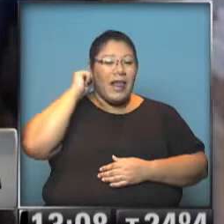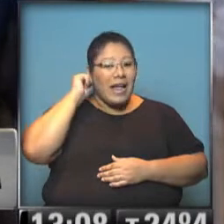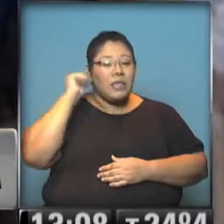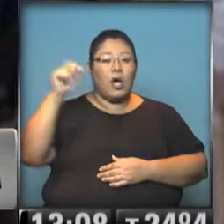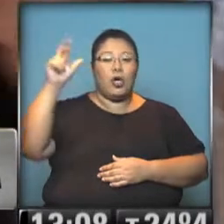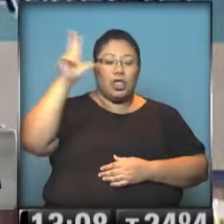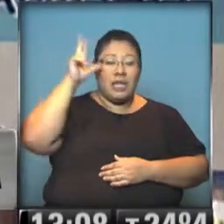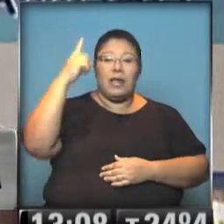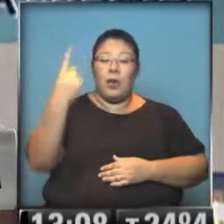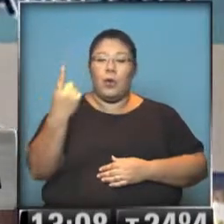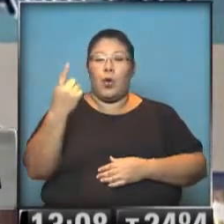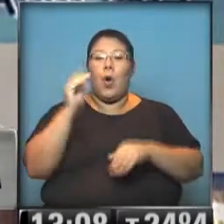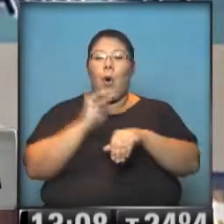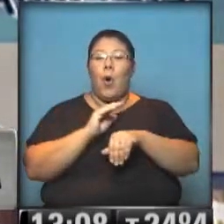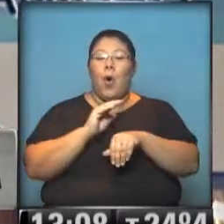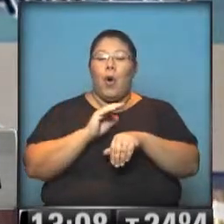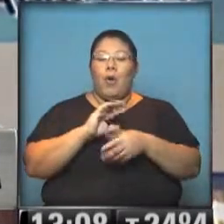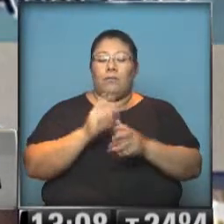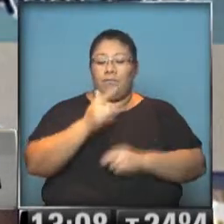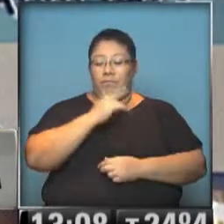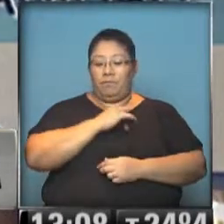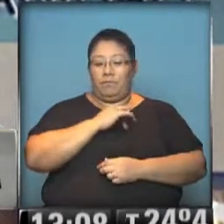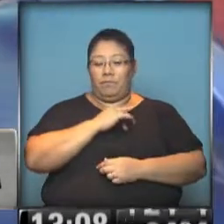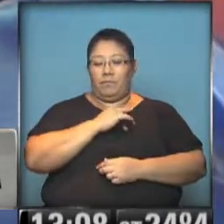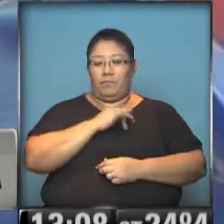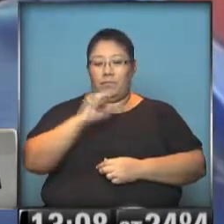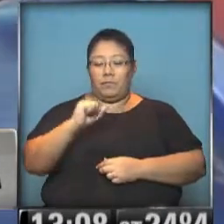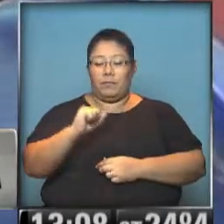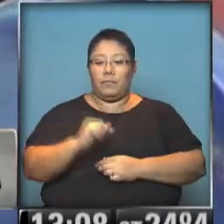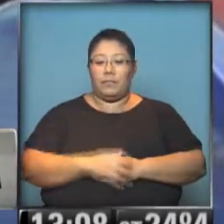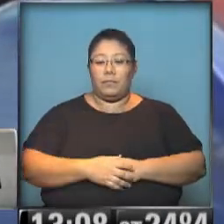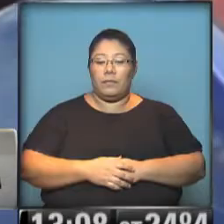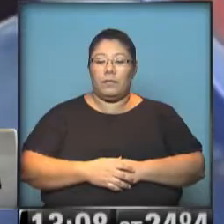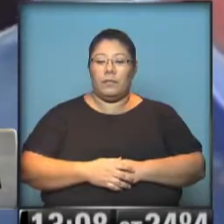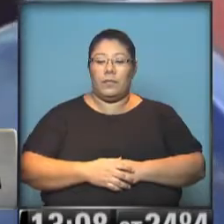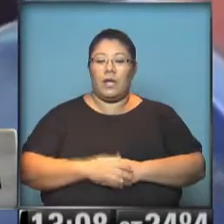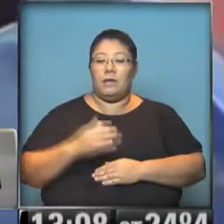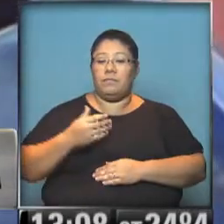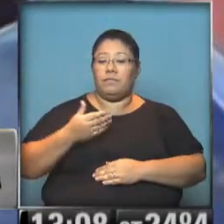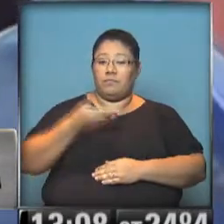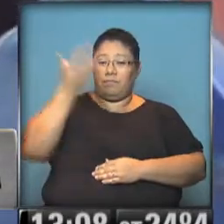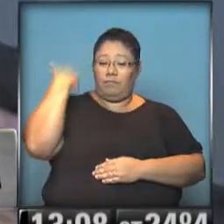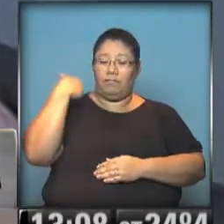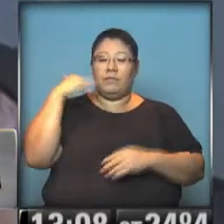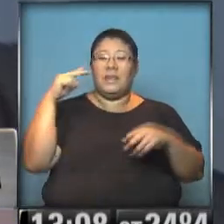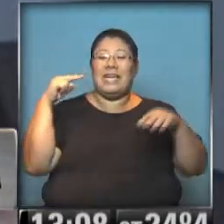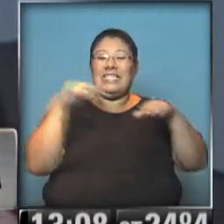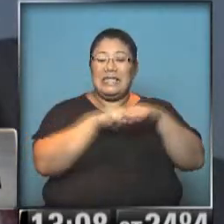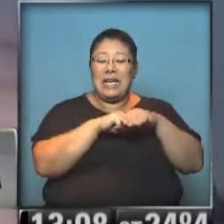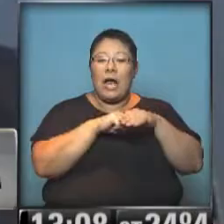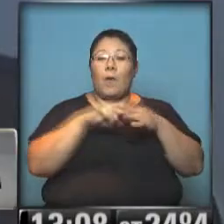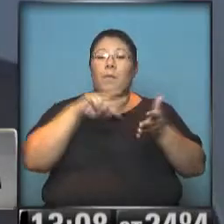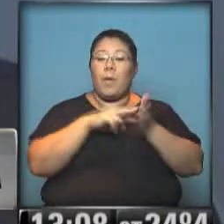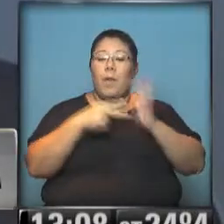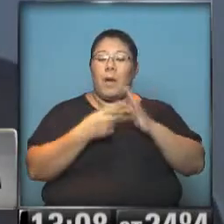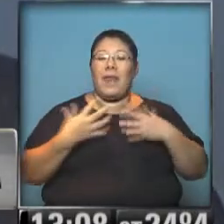insuficiencia respiratoria en la clínica San Camilo en el barrio de Caballito tras haber sido internado días atrás por estos problemas de salud.